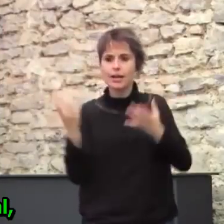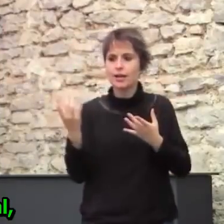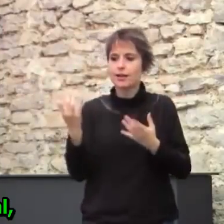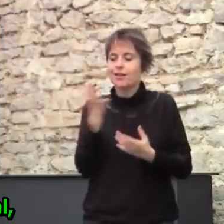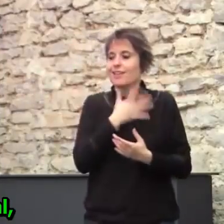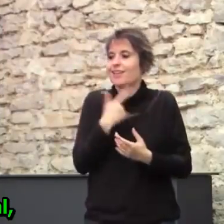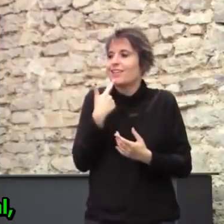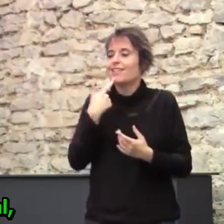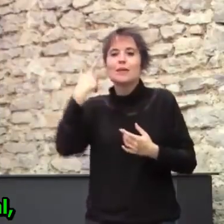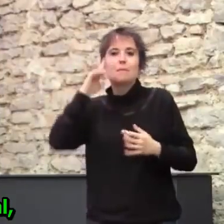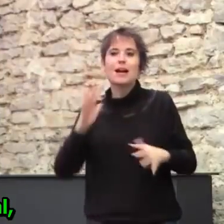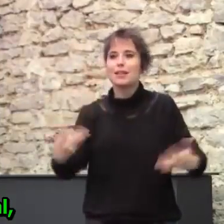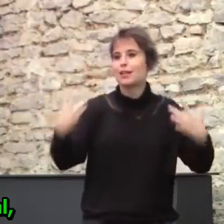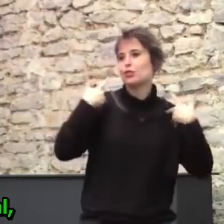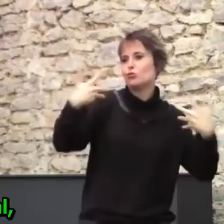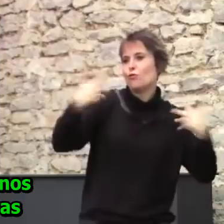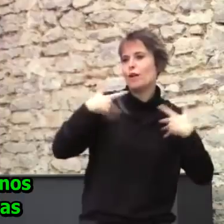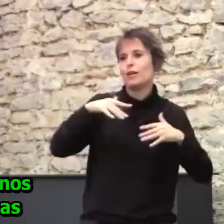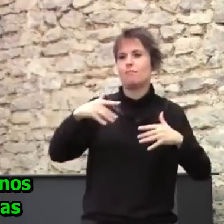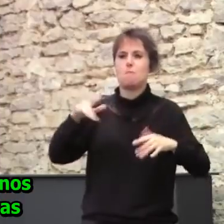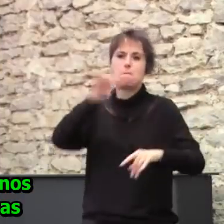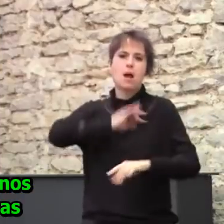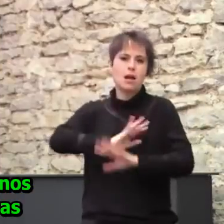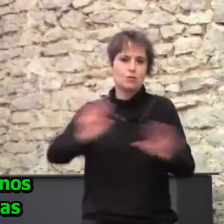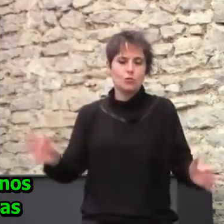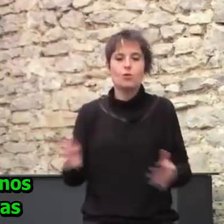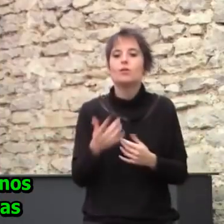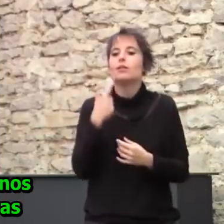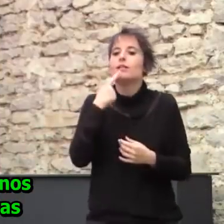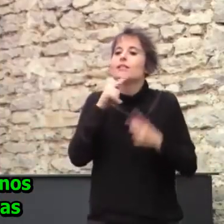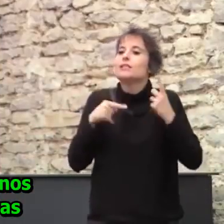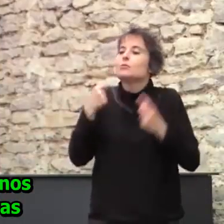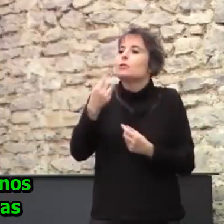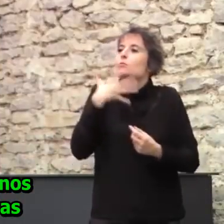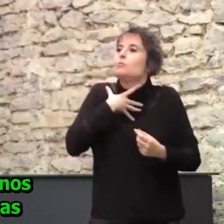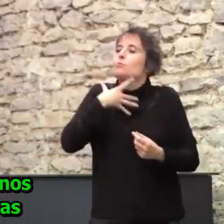que no pase por sufrir y pasarlo mal, ¿eh? Y cómo podemos